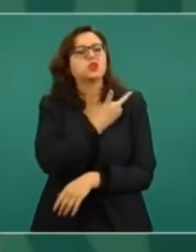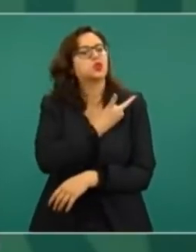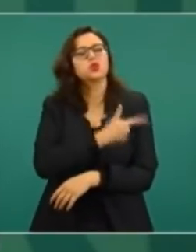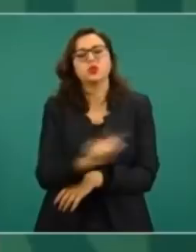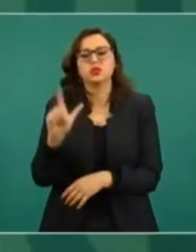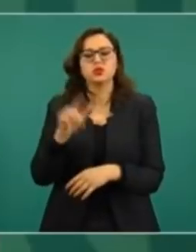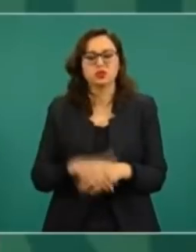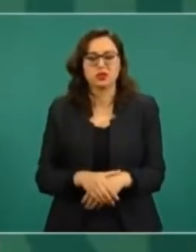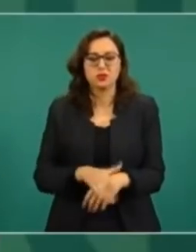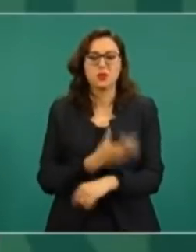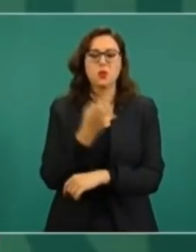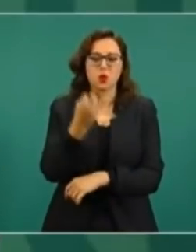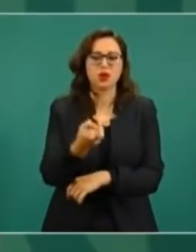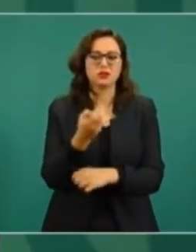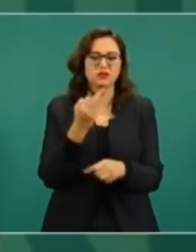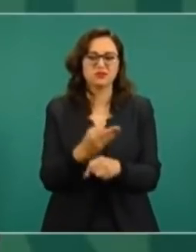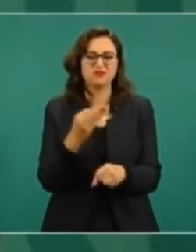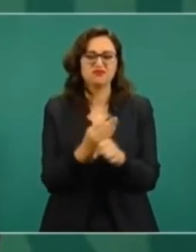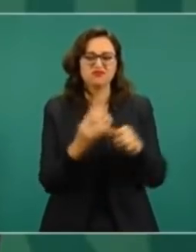los que se molestan.